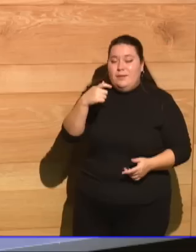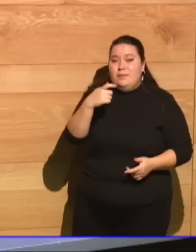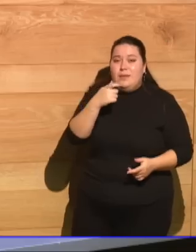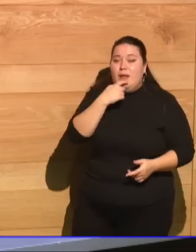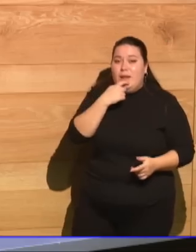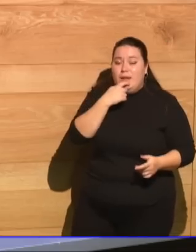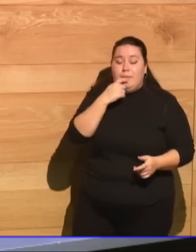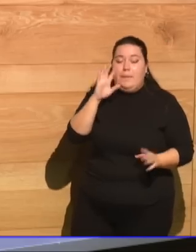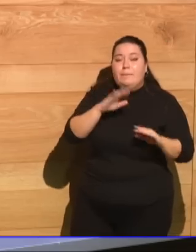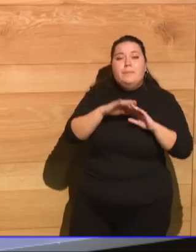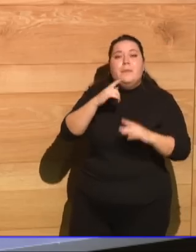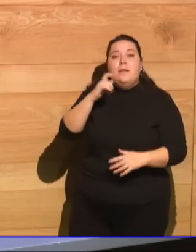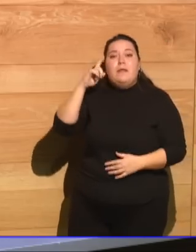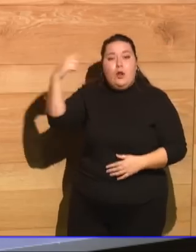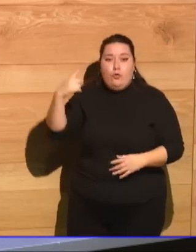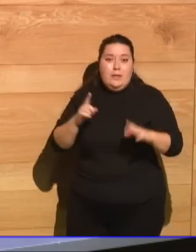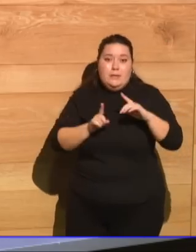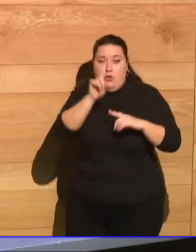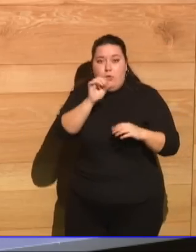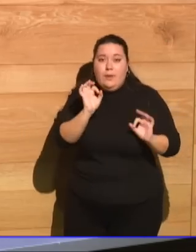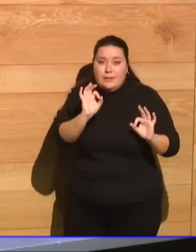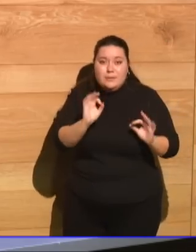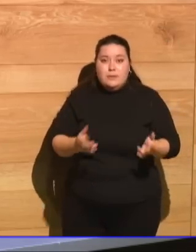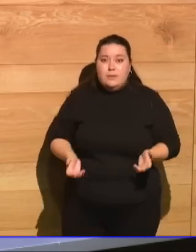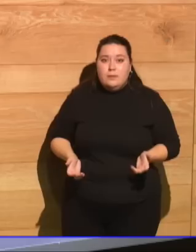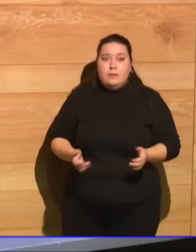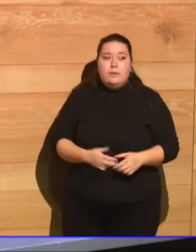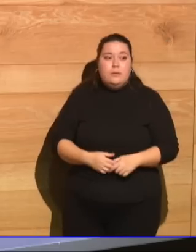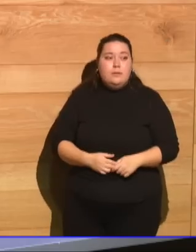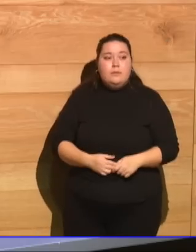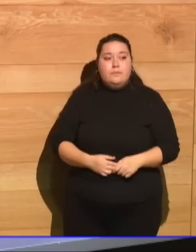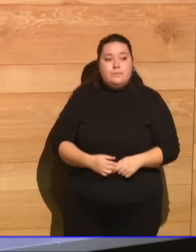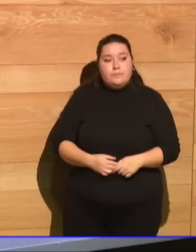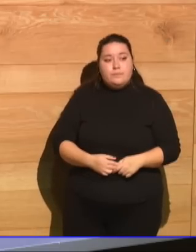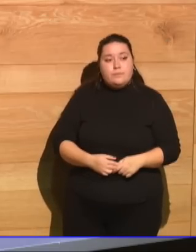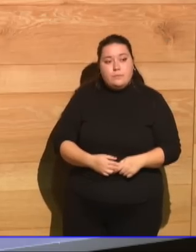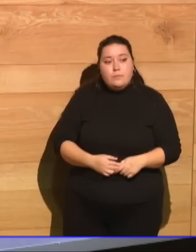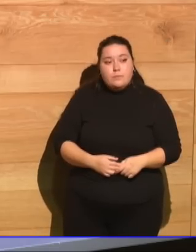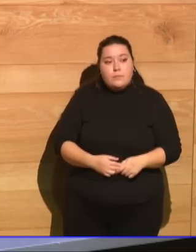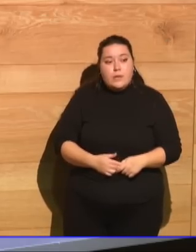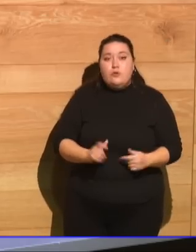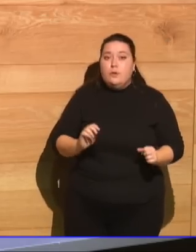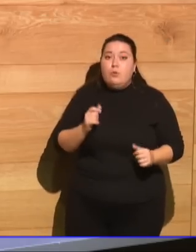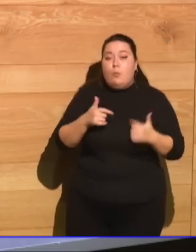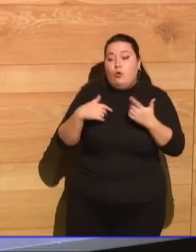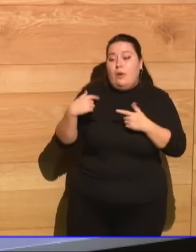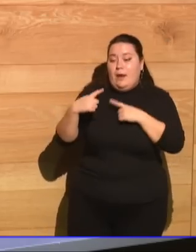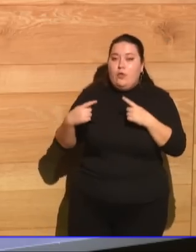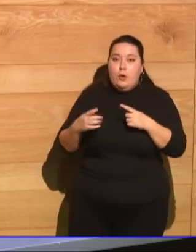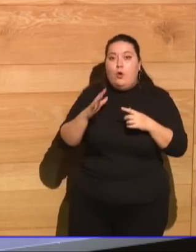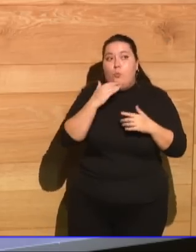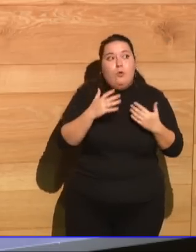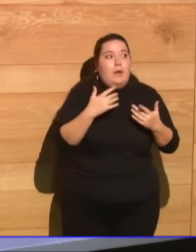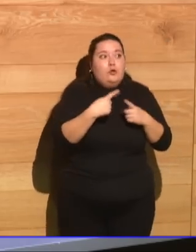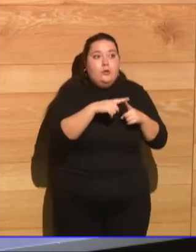decir, lo habitual con los directores, eso va cambiando con las generaciones, porque el mundo se va democratizando, pero durante mucho